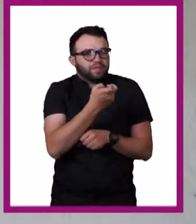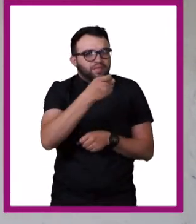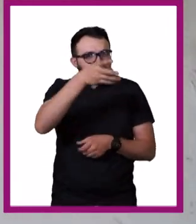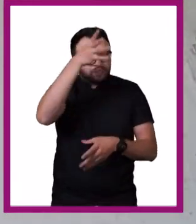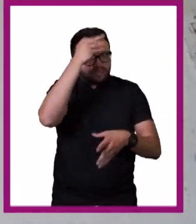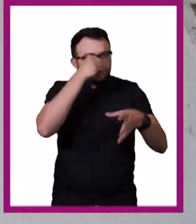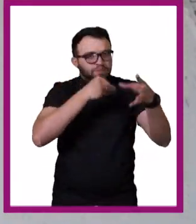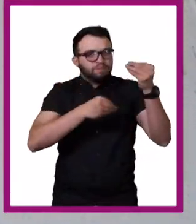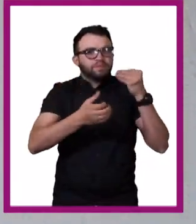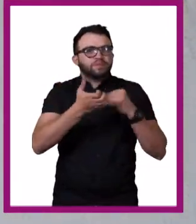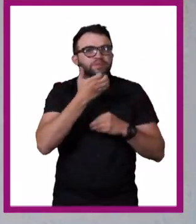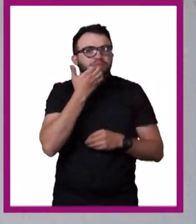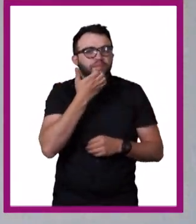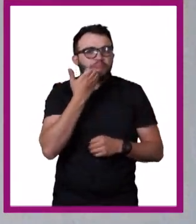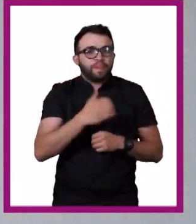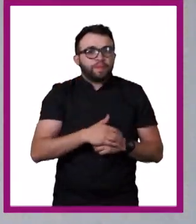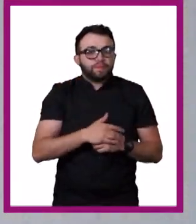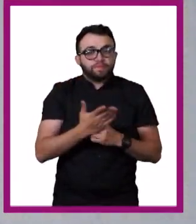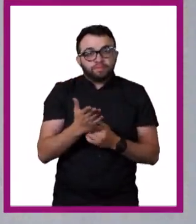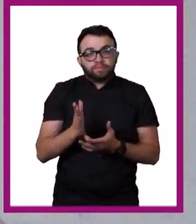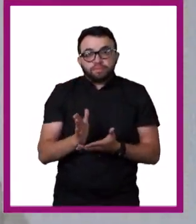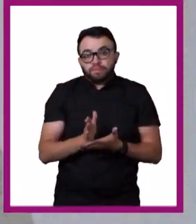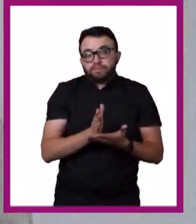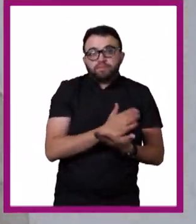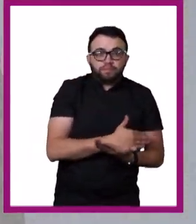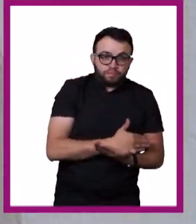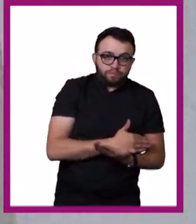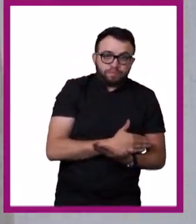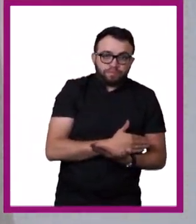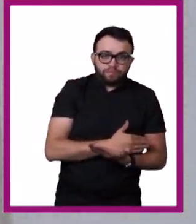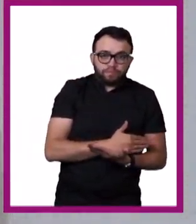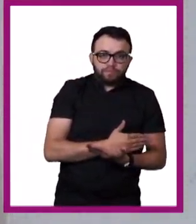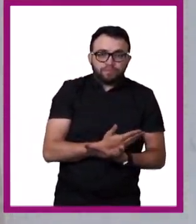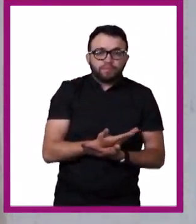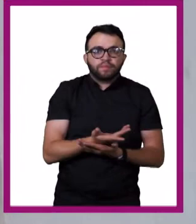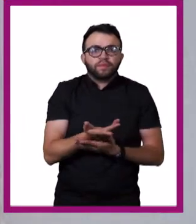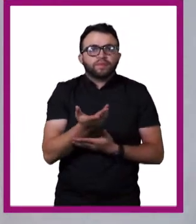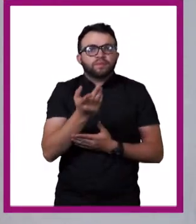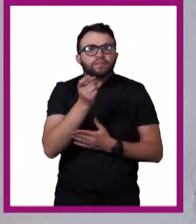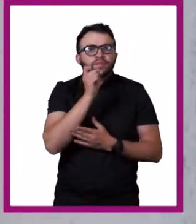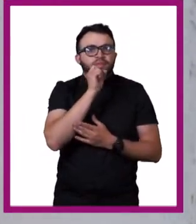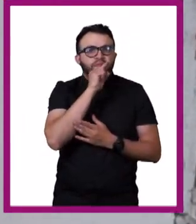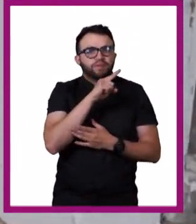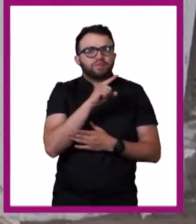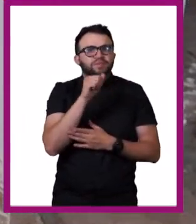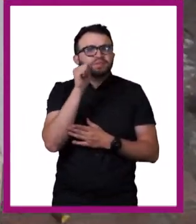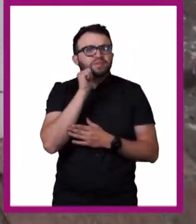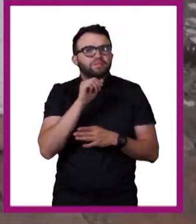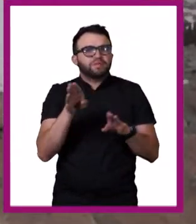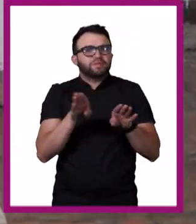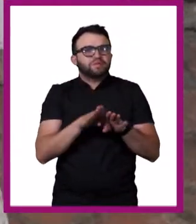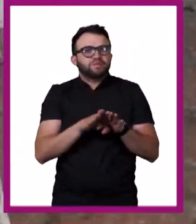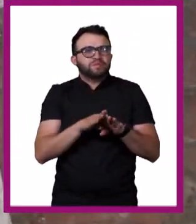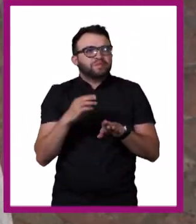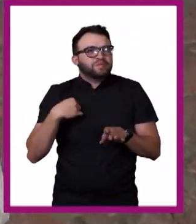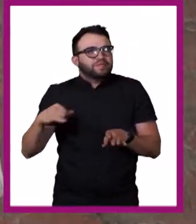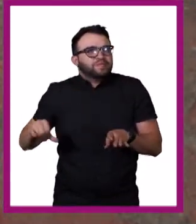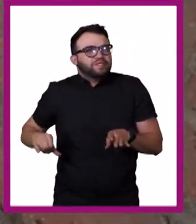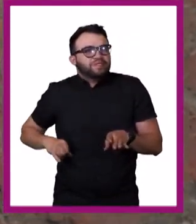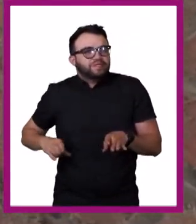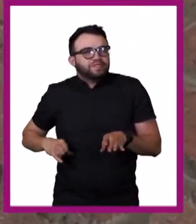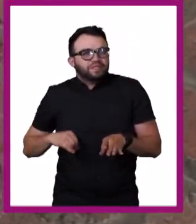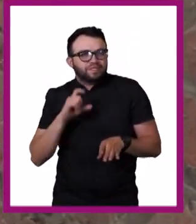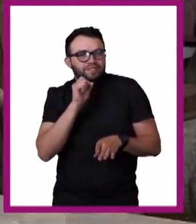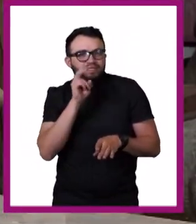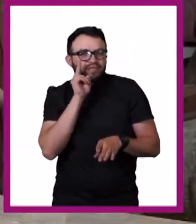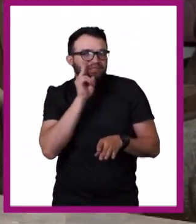en una escuela. Y por otro lado, está siempre esa inquietud personal. En